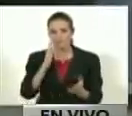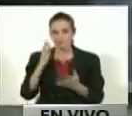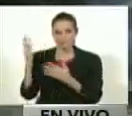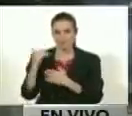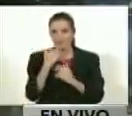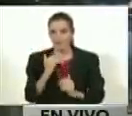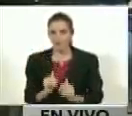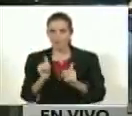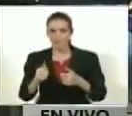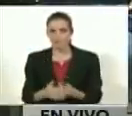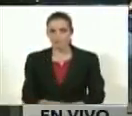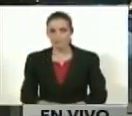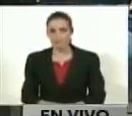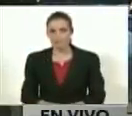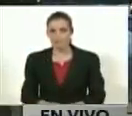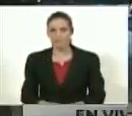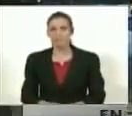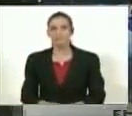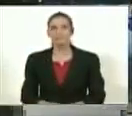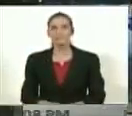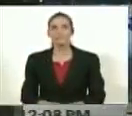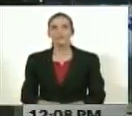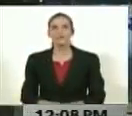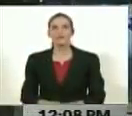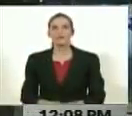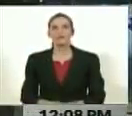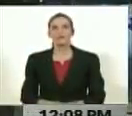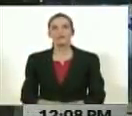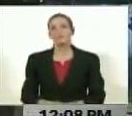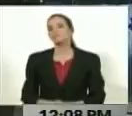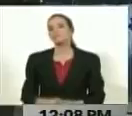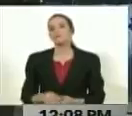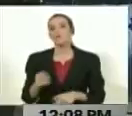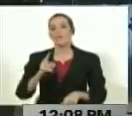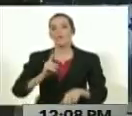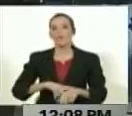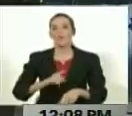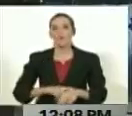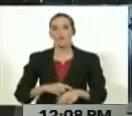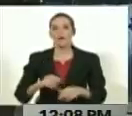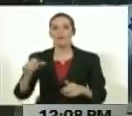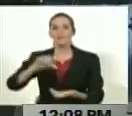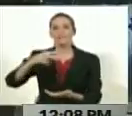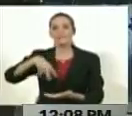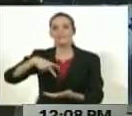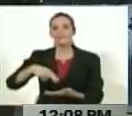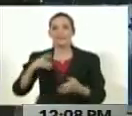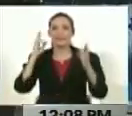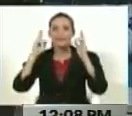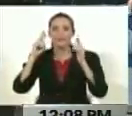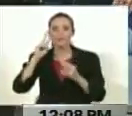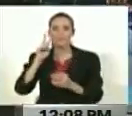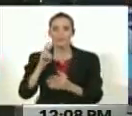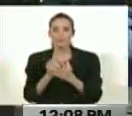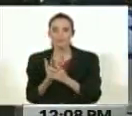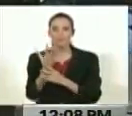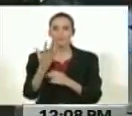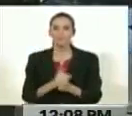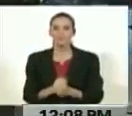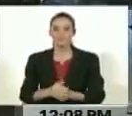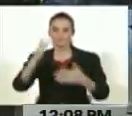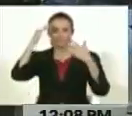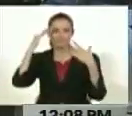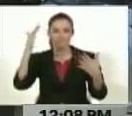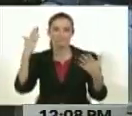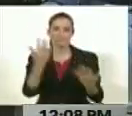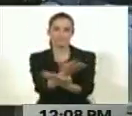ya. Acá por la Hora de la Salsa, somos 95.9 FM, la Hora de la Salsa, Radio Miraflores. Bueno, un gran saludo